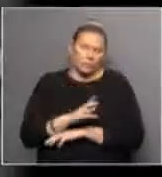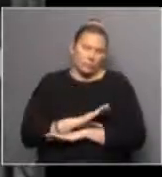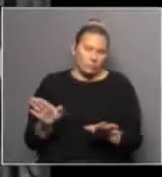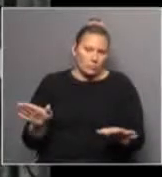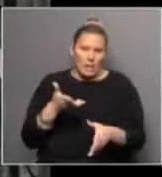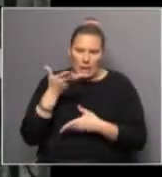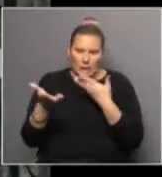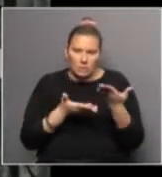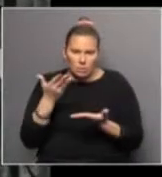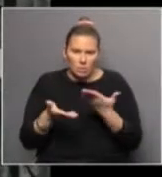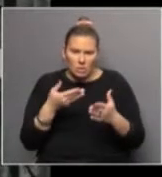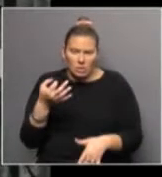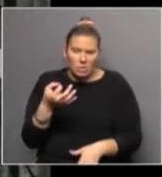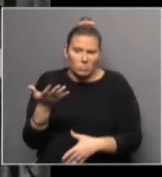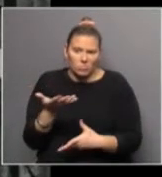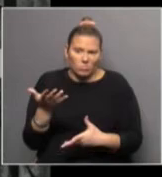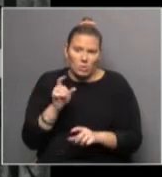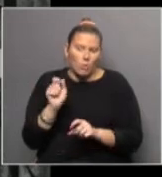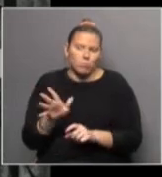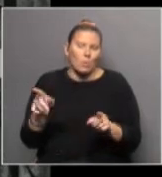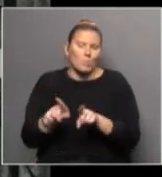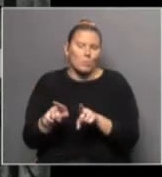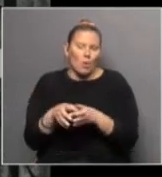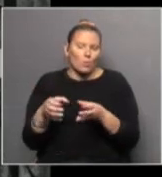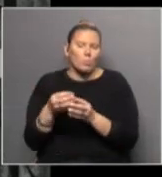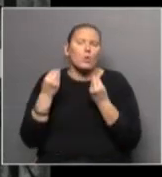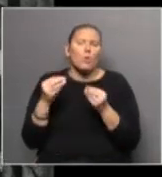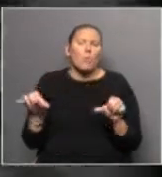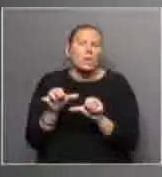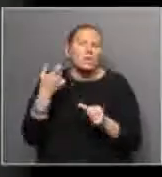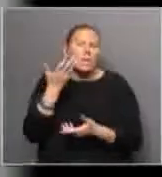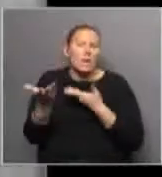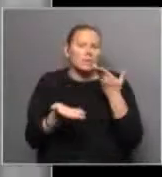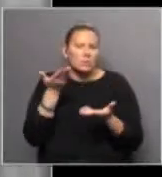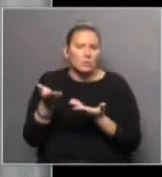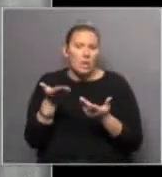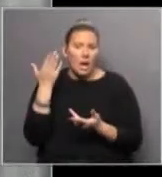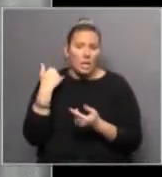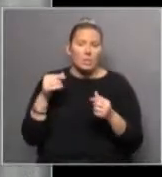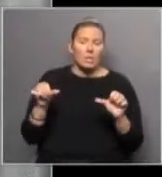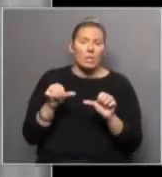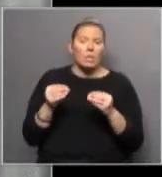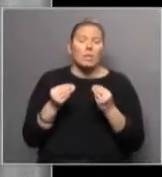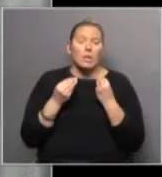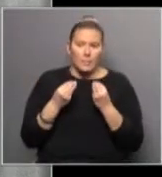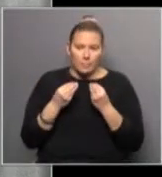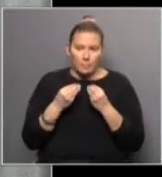Las canciones que salieron no eran canciones de Peyote. ¿Y cómo componen? Y volvimos a una cosa que hacíamos originalmente, que era,